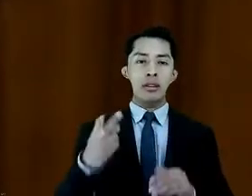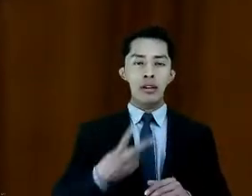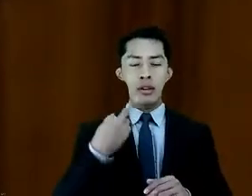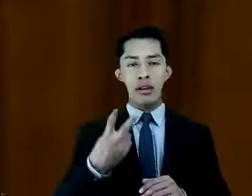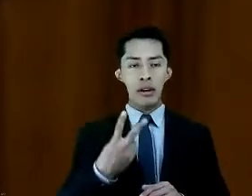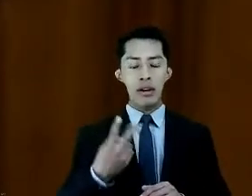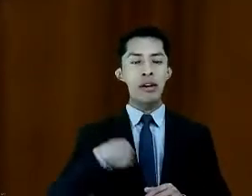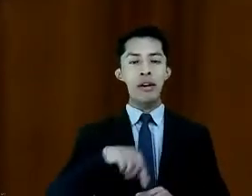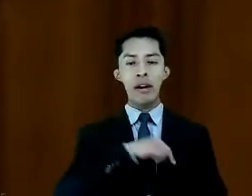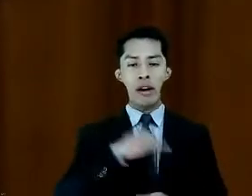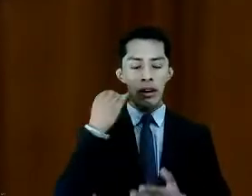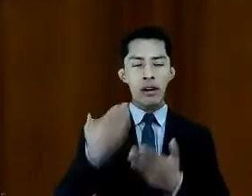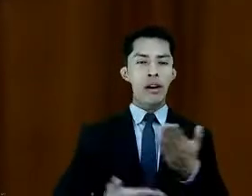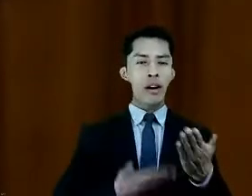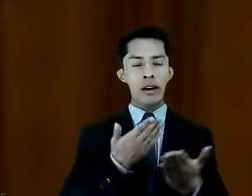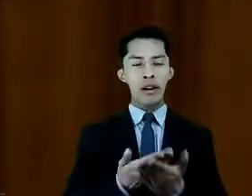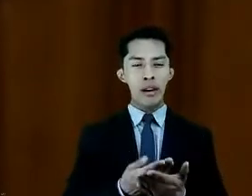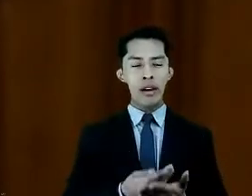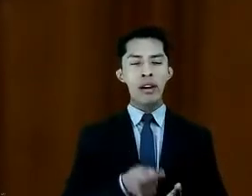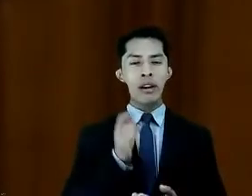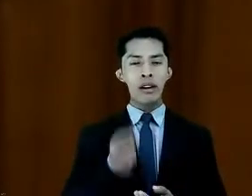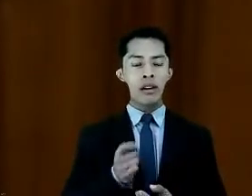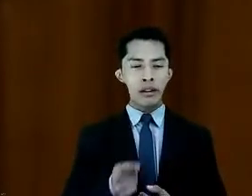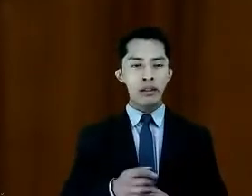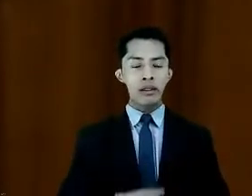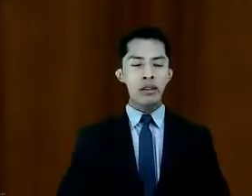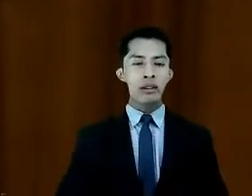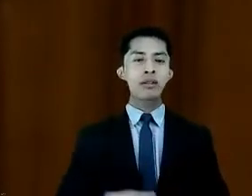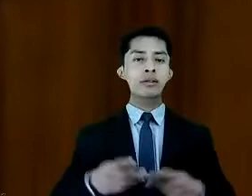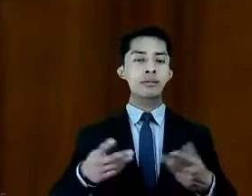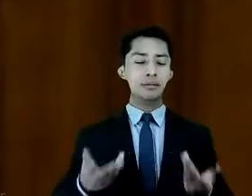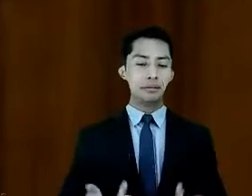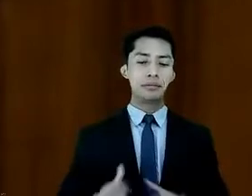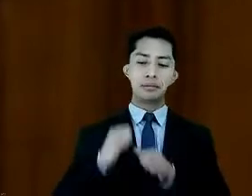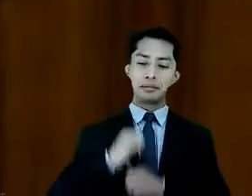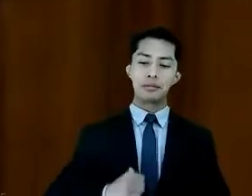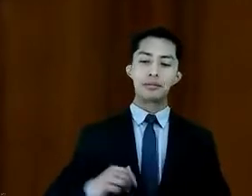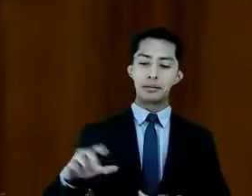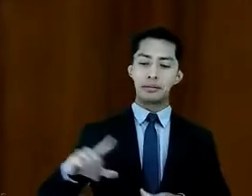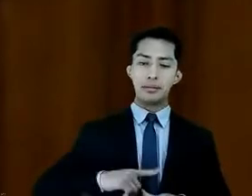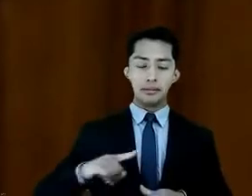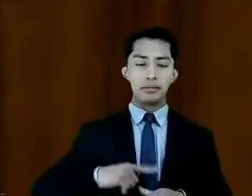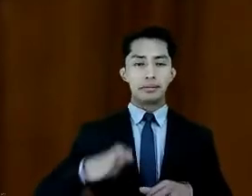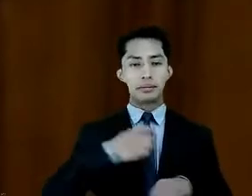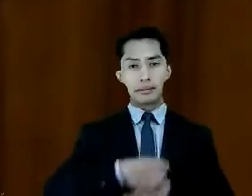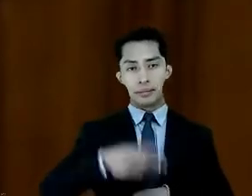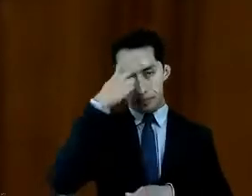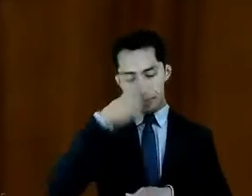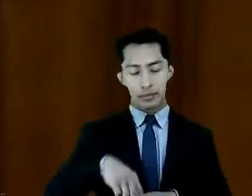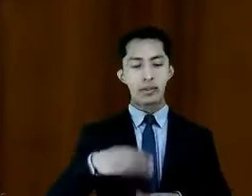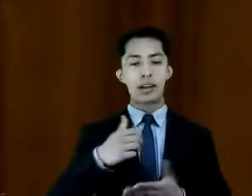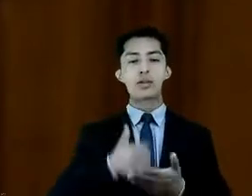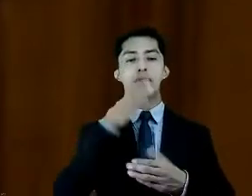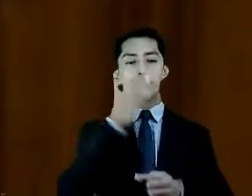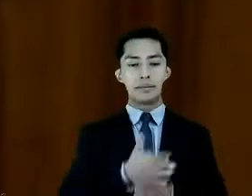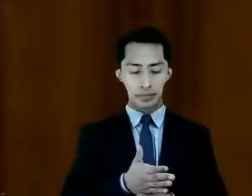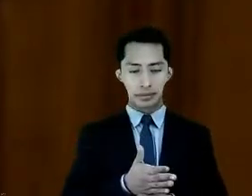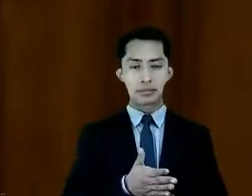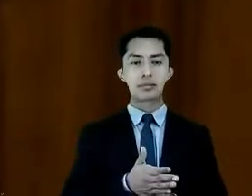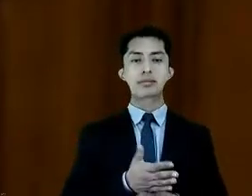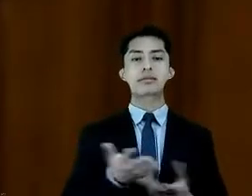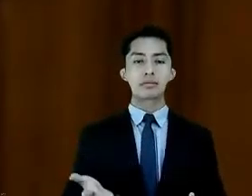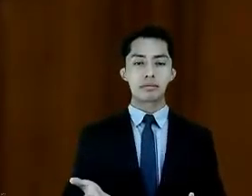estamos proponiendo que los poderes públicos del Estado, a los ayuntamientos, a